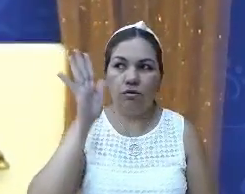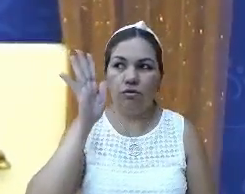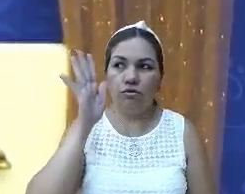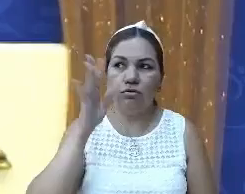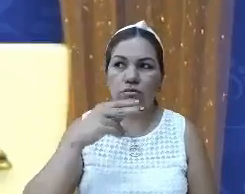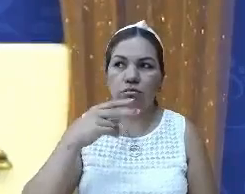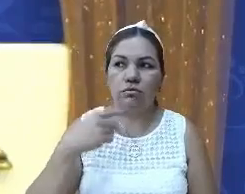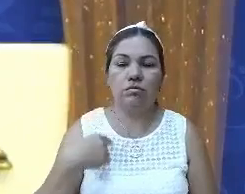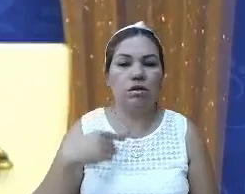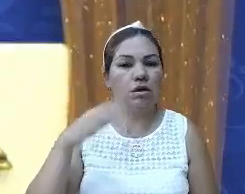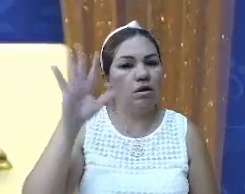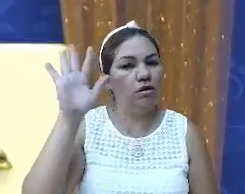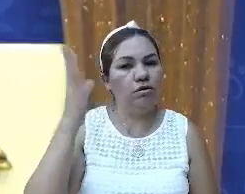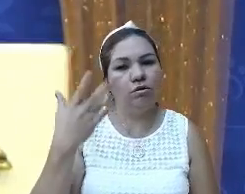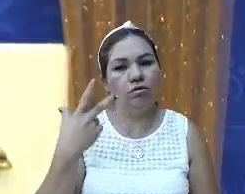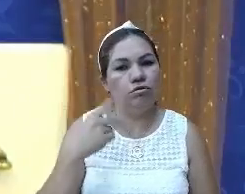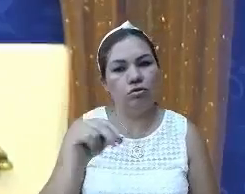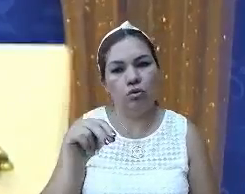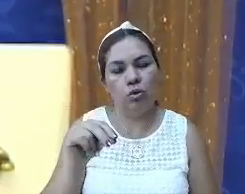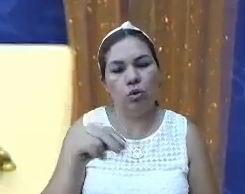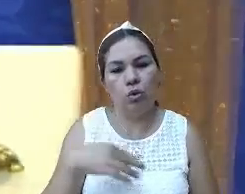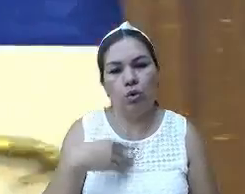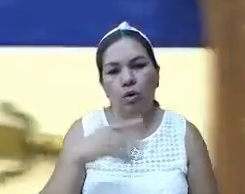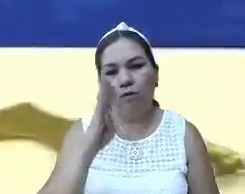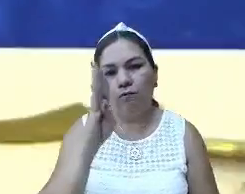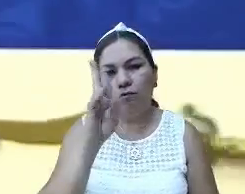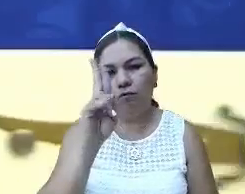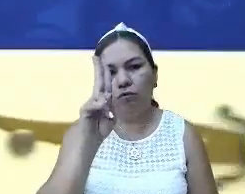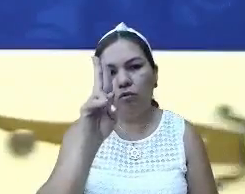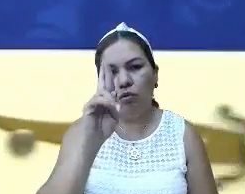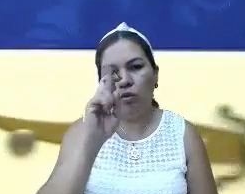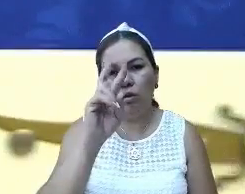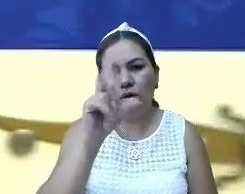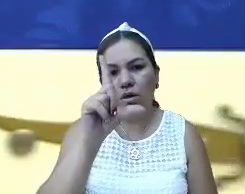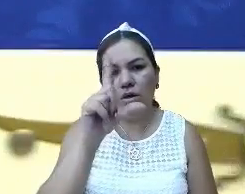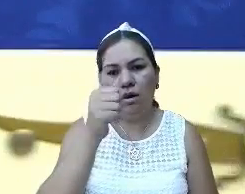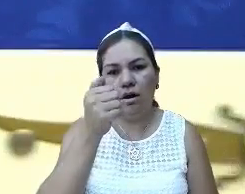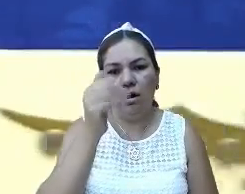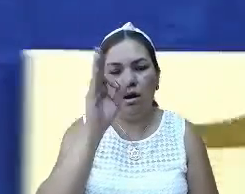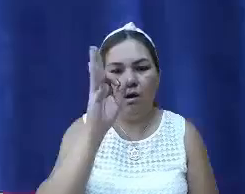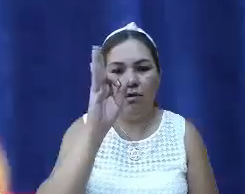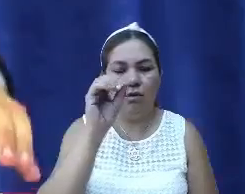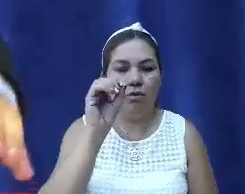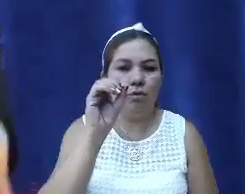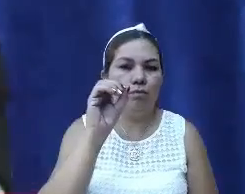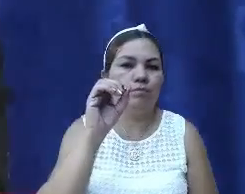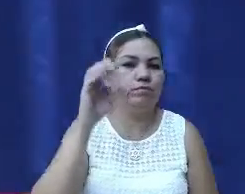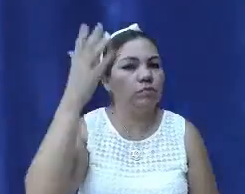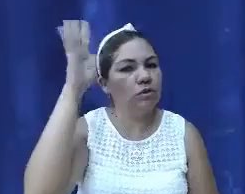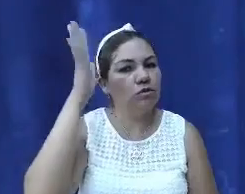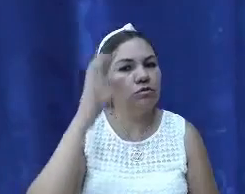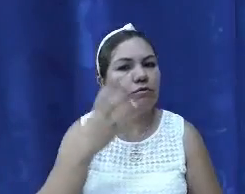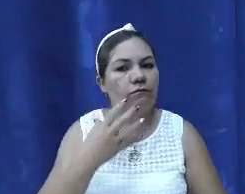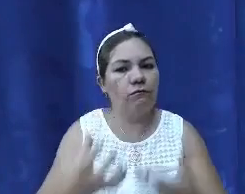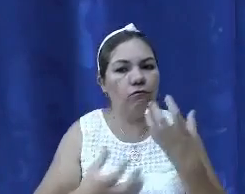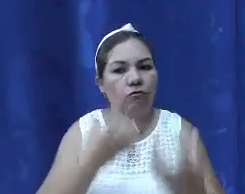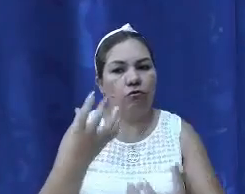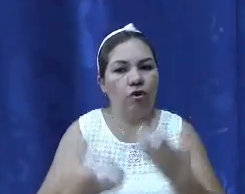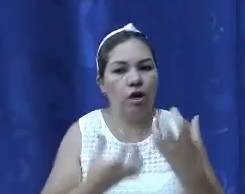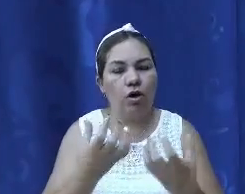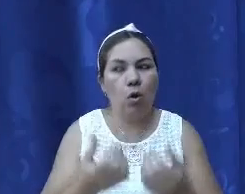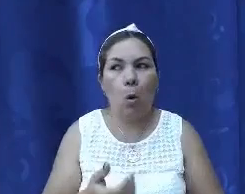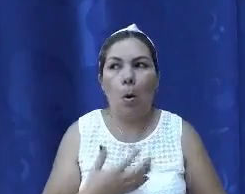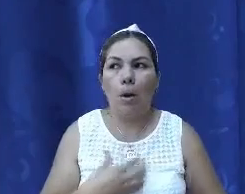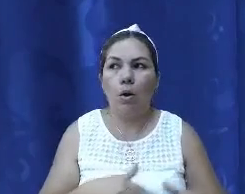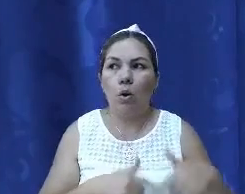Dios no puede ser tentado ni burlado, dice la Escritura. Dios es fuego consumidor. Dios pesa los corazones en